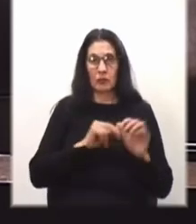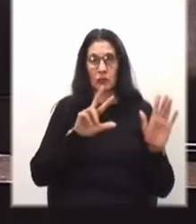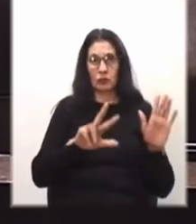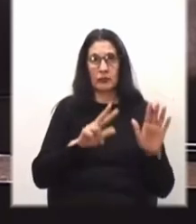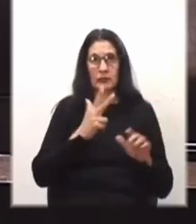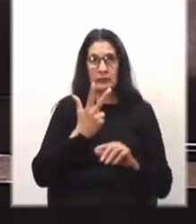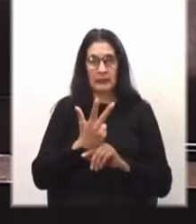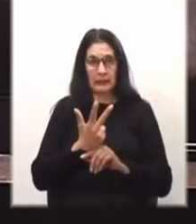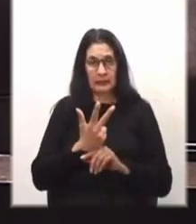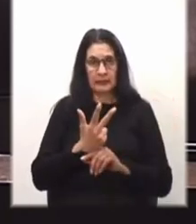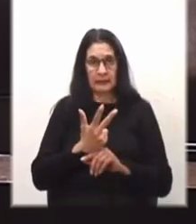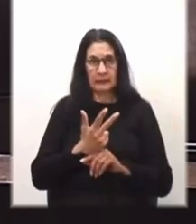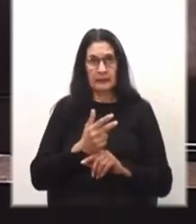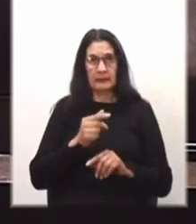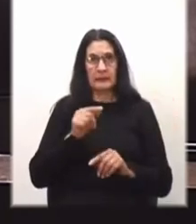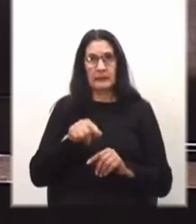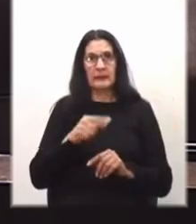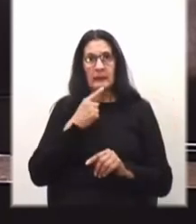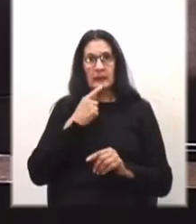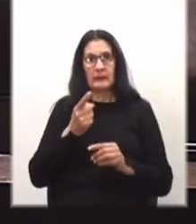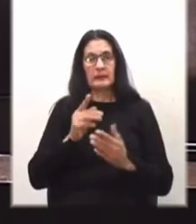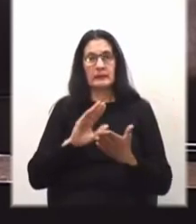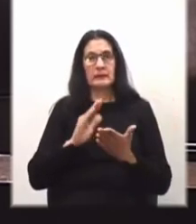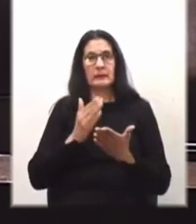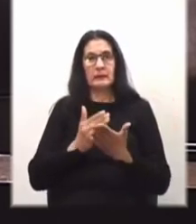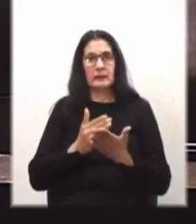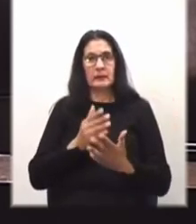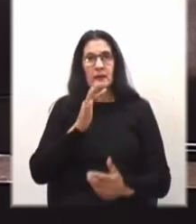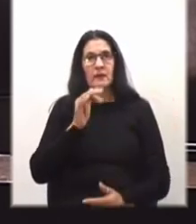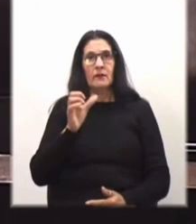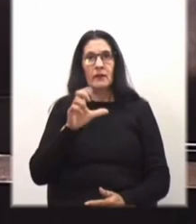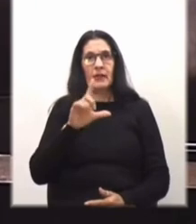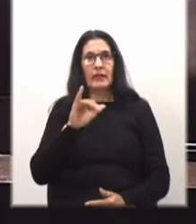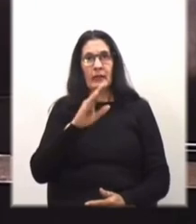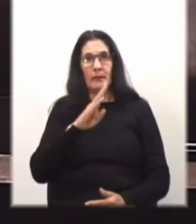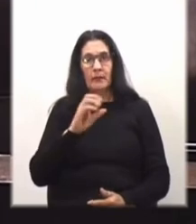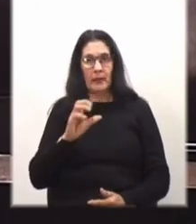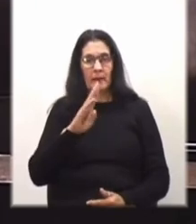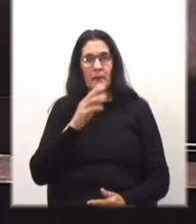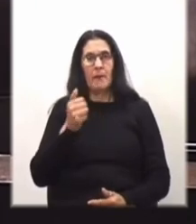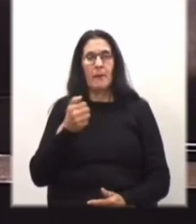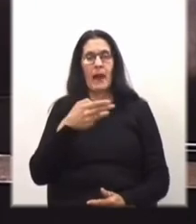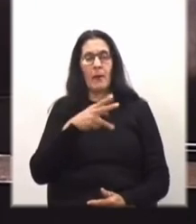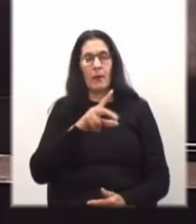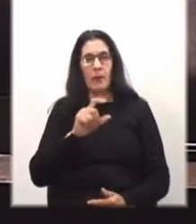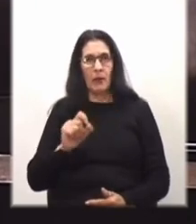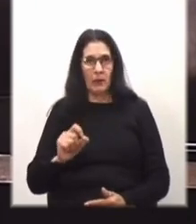Ibarbo, Lisa Gorfinkel, Felipe Michelini, Pablo Valenzuela,